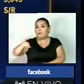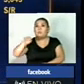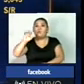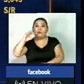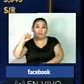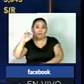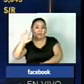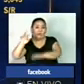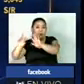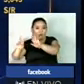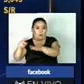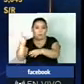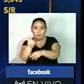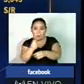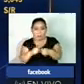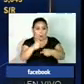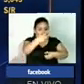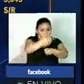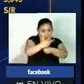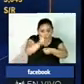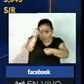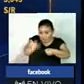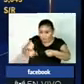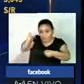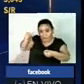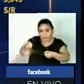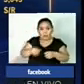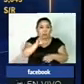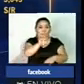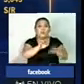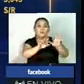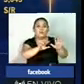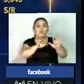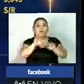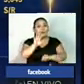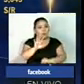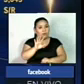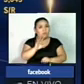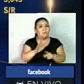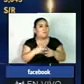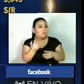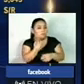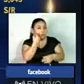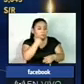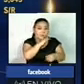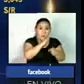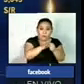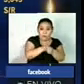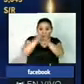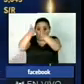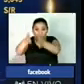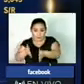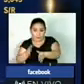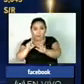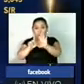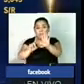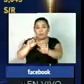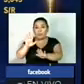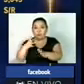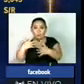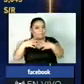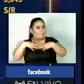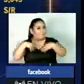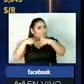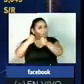A nivel regional, Guatemala ya alcanzó 585 casos positivos por coronavirus, 65 pacientes